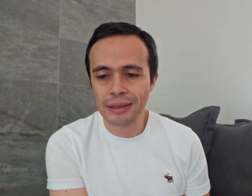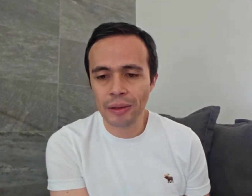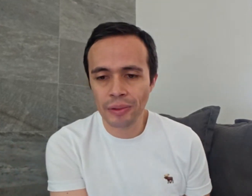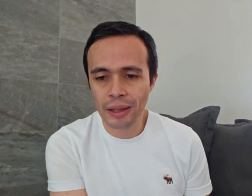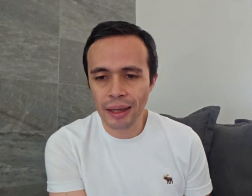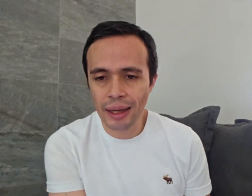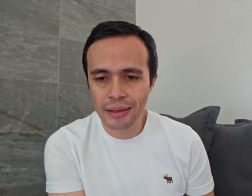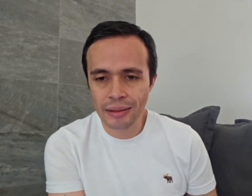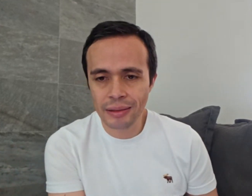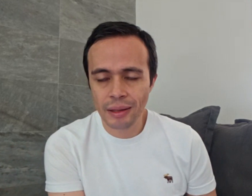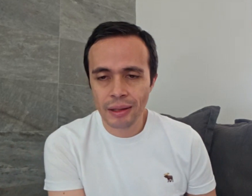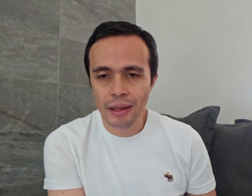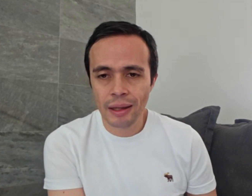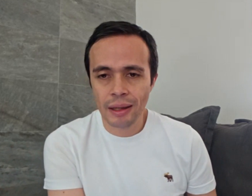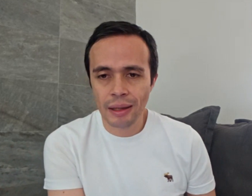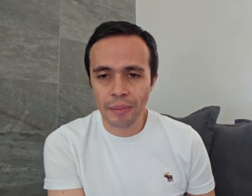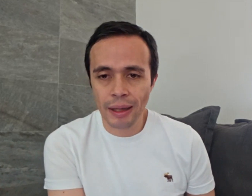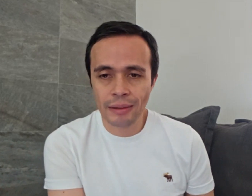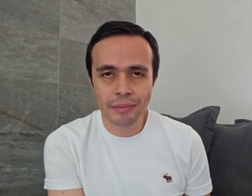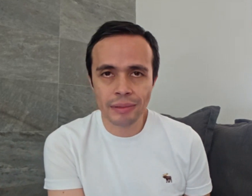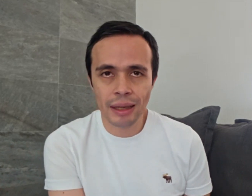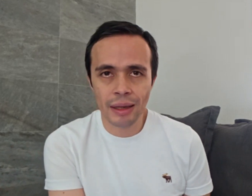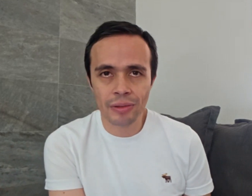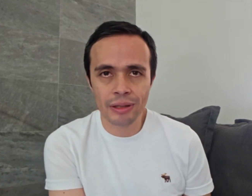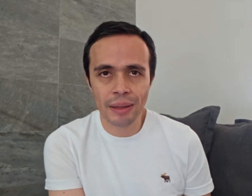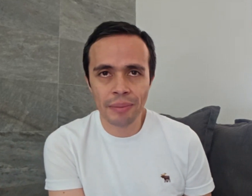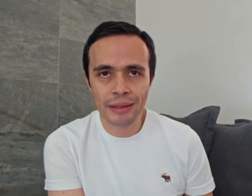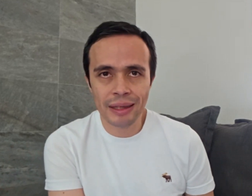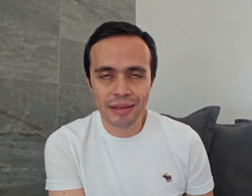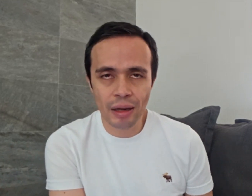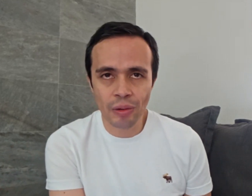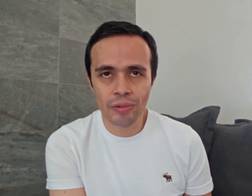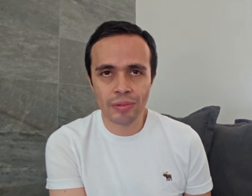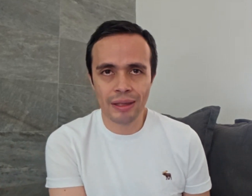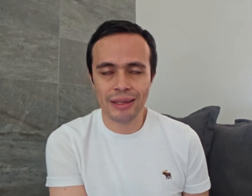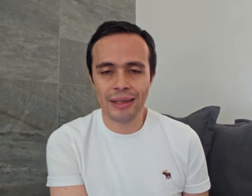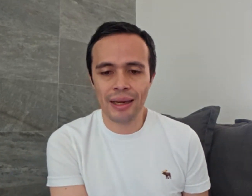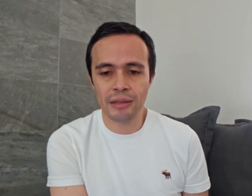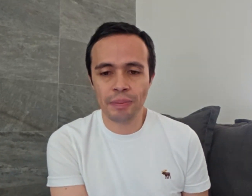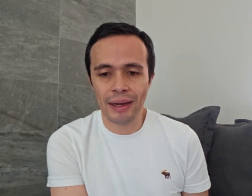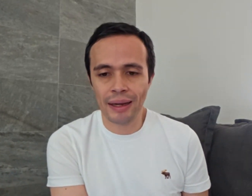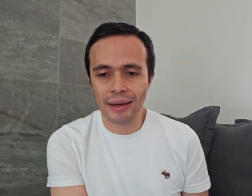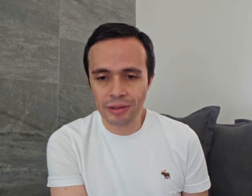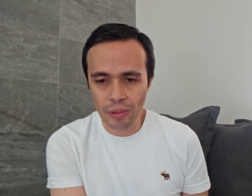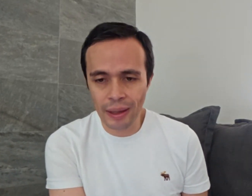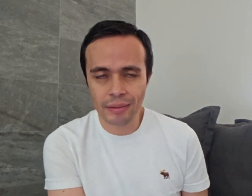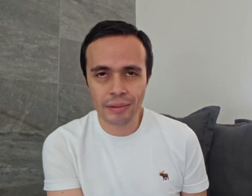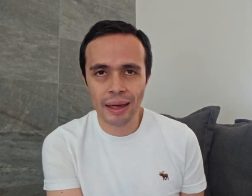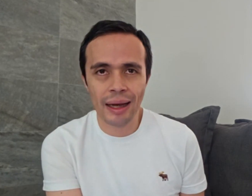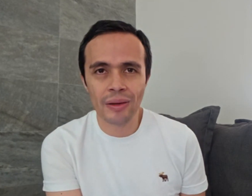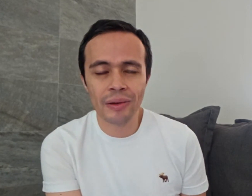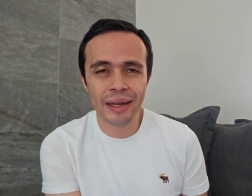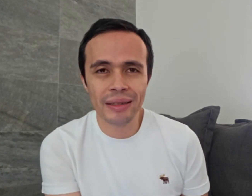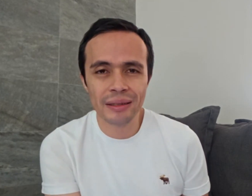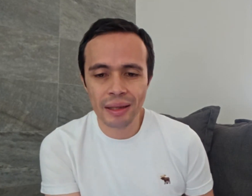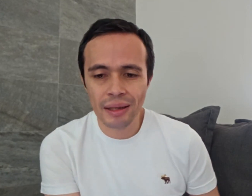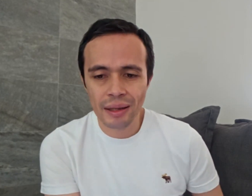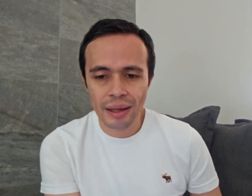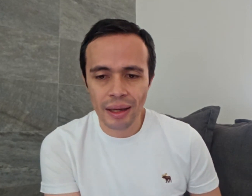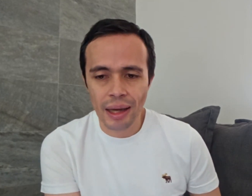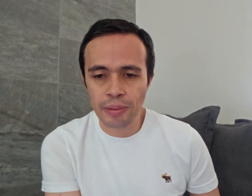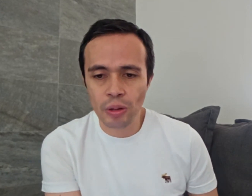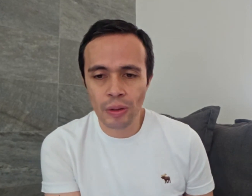privadas, farmacéuticas, también de los sistemas de salud estatales para resolver algo que